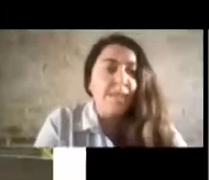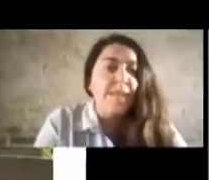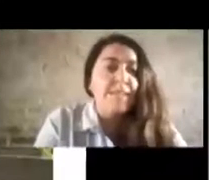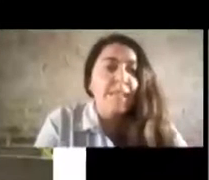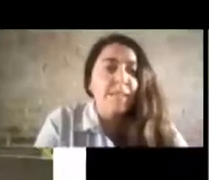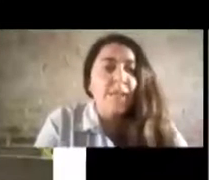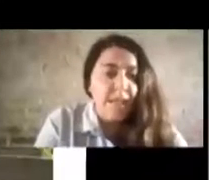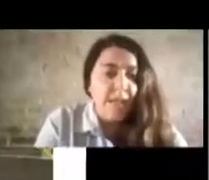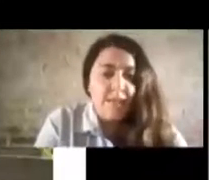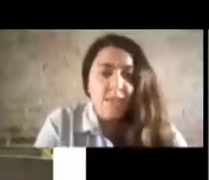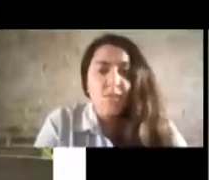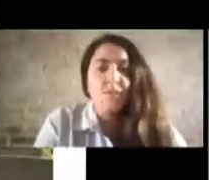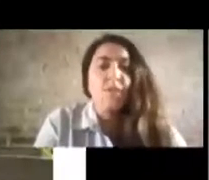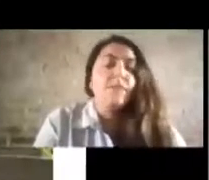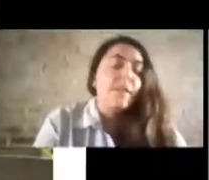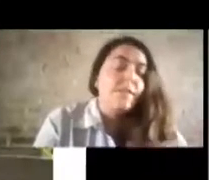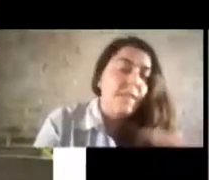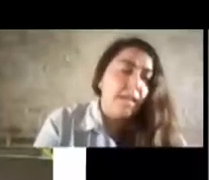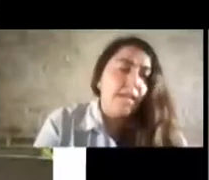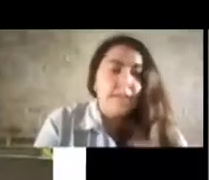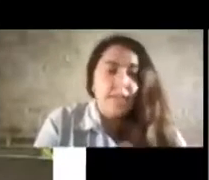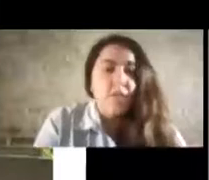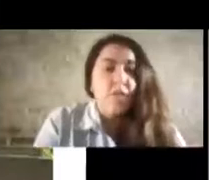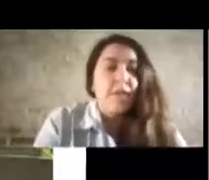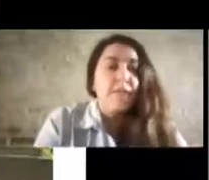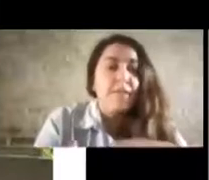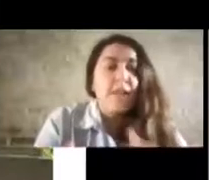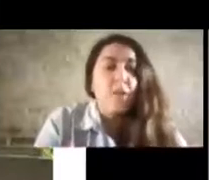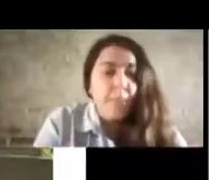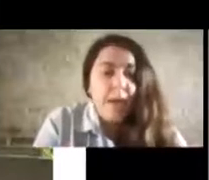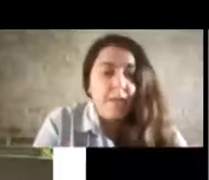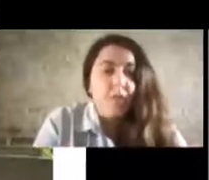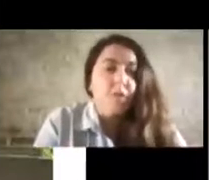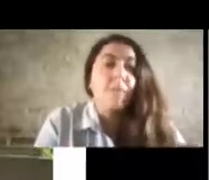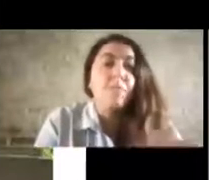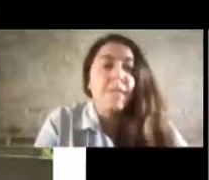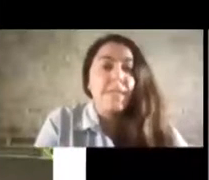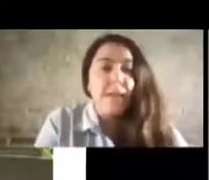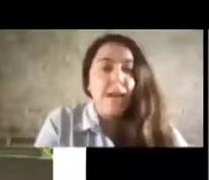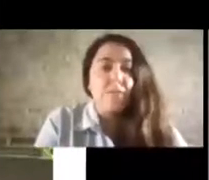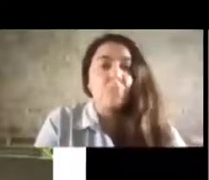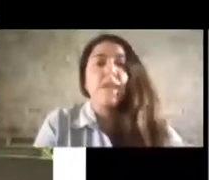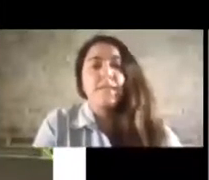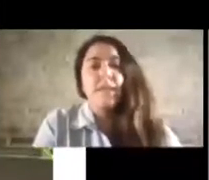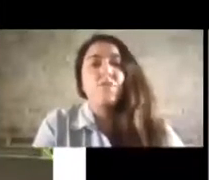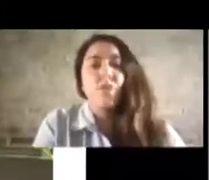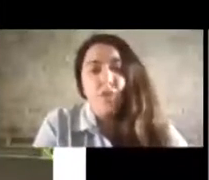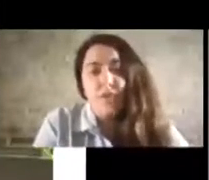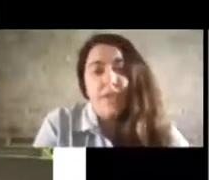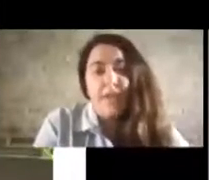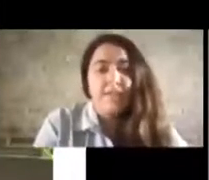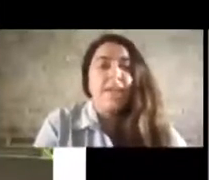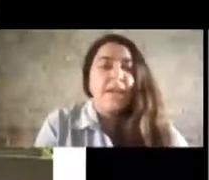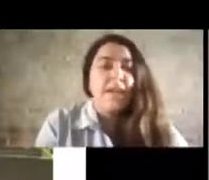cocina, tiene que ser de fácil acceso. Cerca en el sentido de que debe ser algo práctico, debemos acercarnos a ella todos